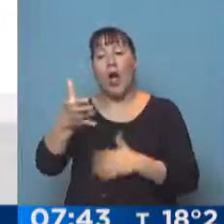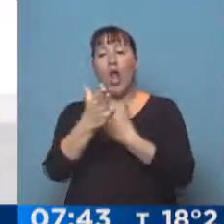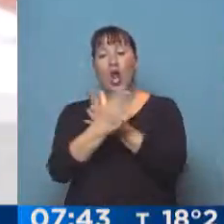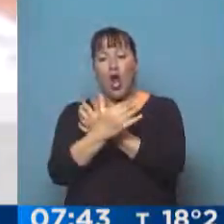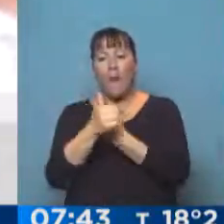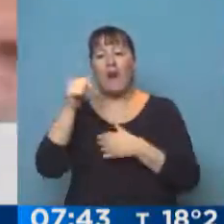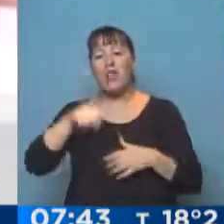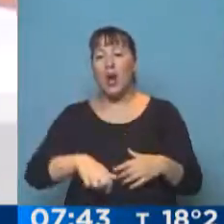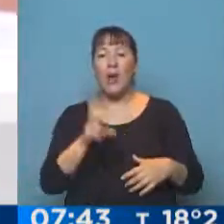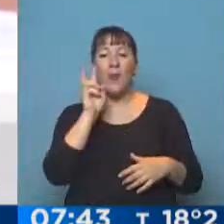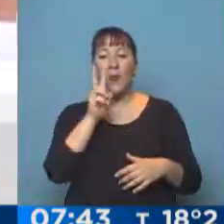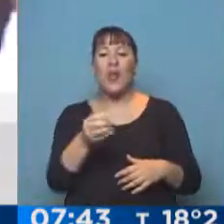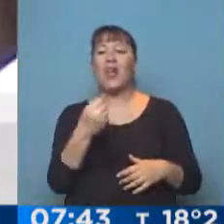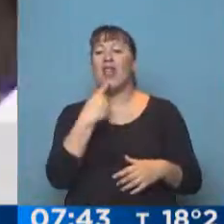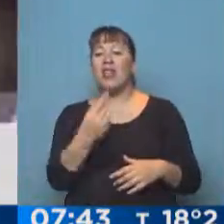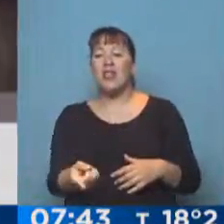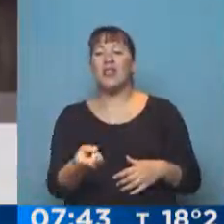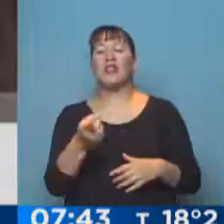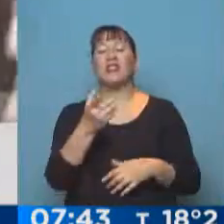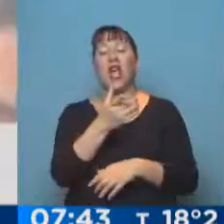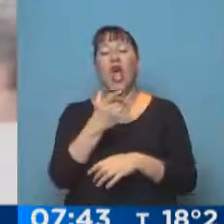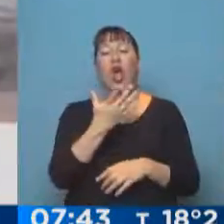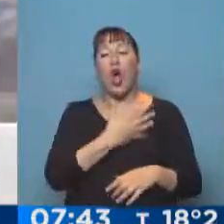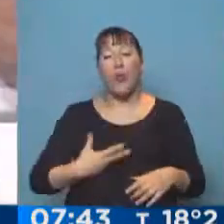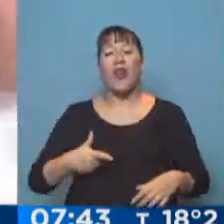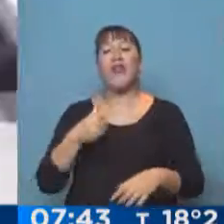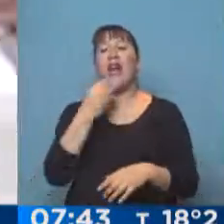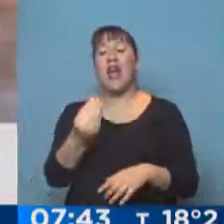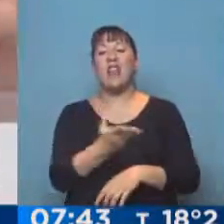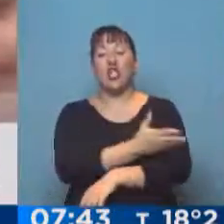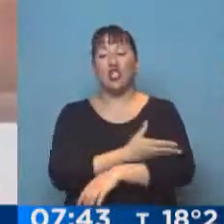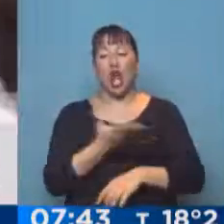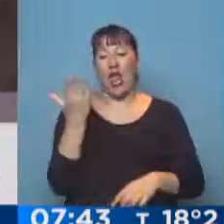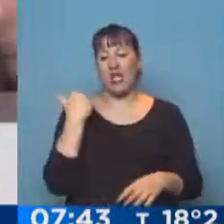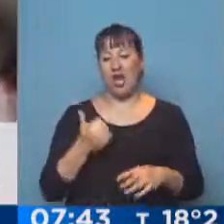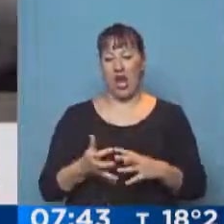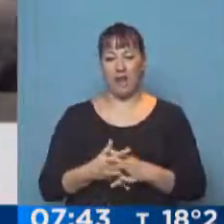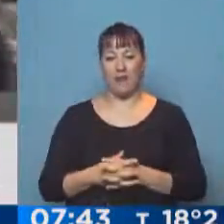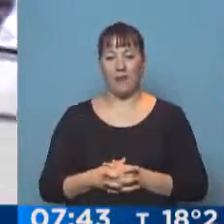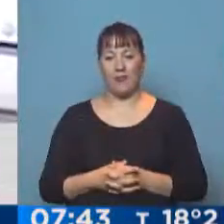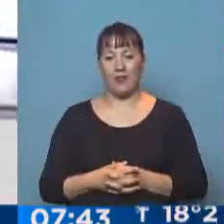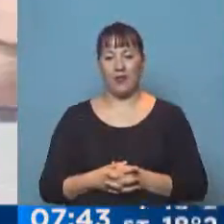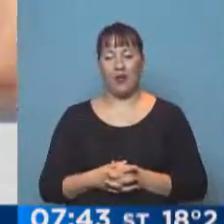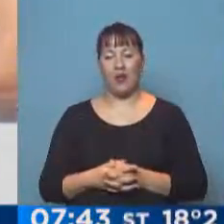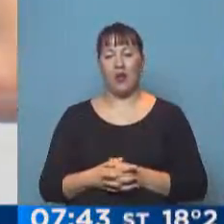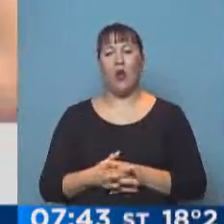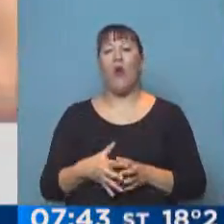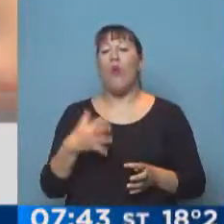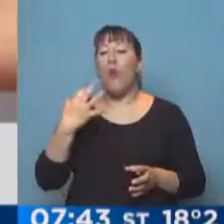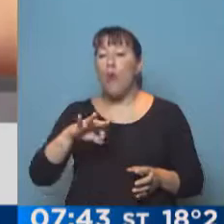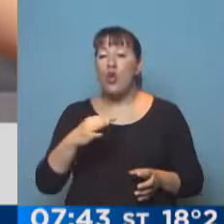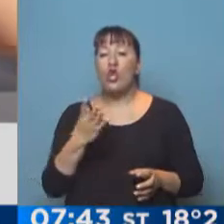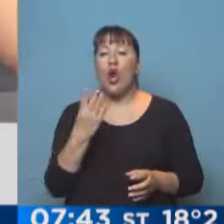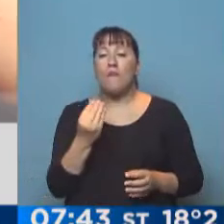Vamos a escuchar las definiciones del gobernador y candidato Daniel Scioli en la jornada de ayer. El único que acá da miedo es cuando dan